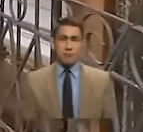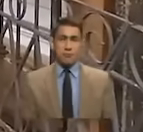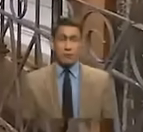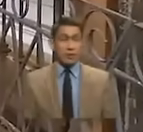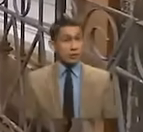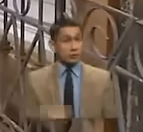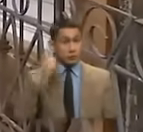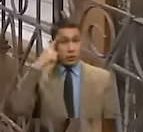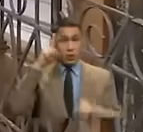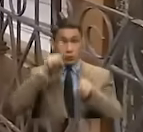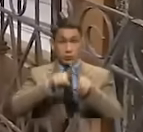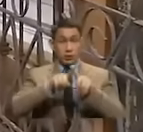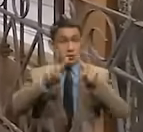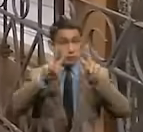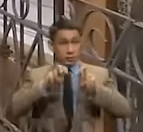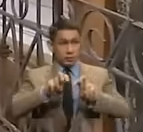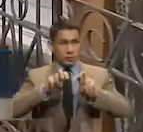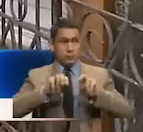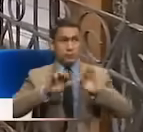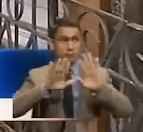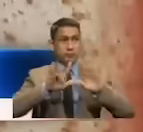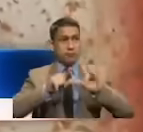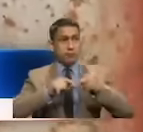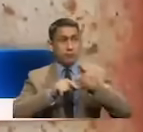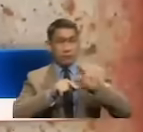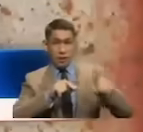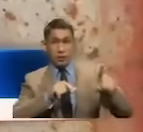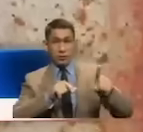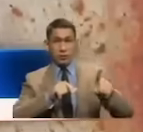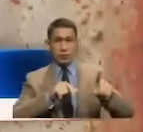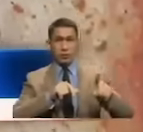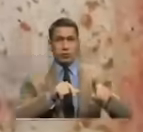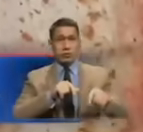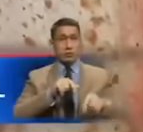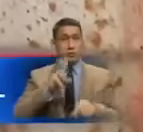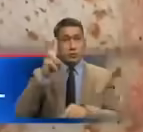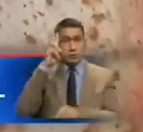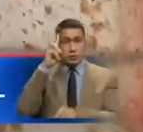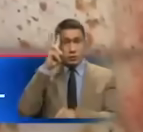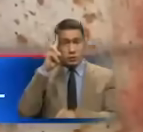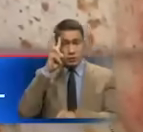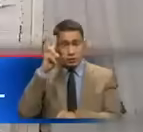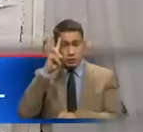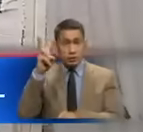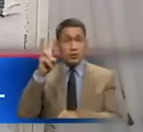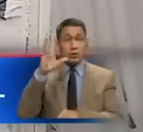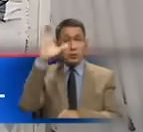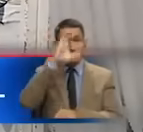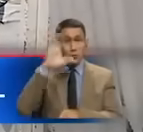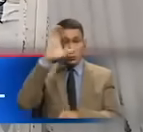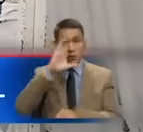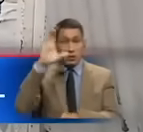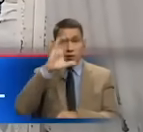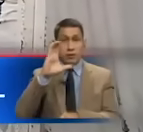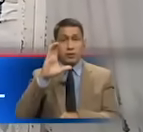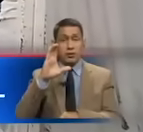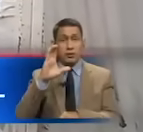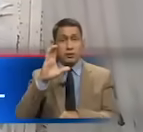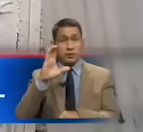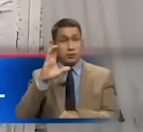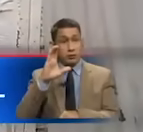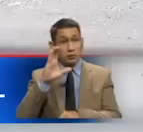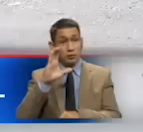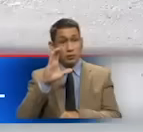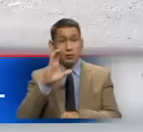Según testigos, las víctimas no son del sector. Al parecer, los antisociales los estaban persiguiendo. El adulto y el menor